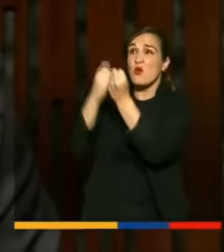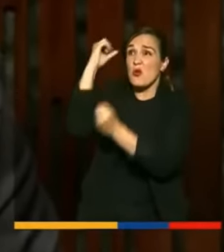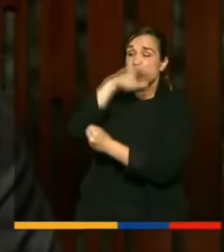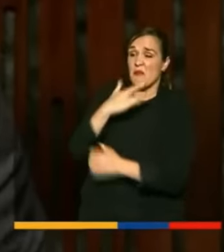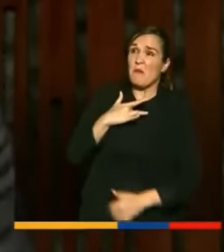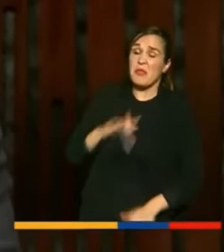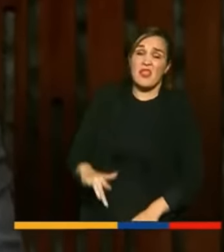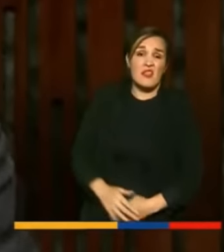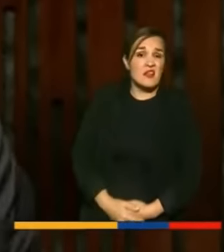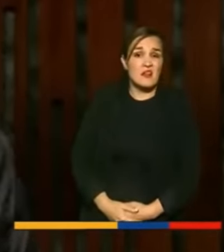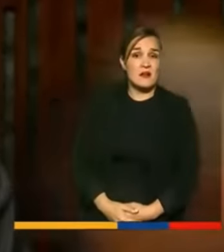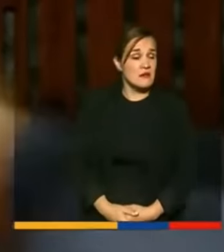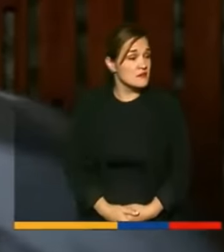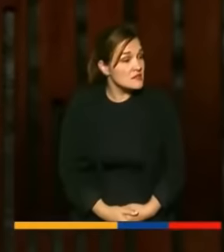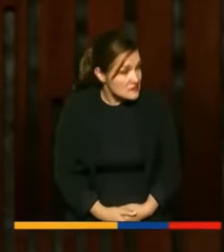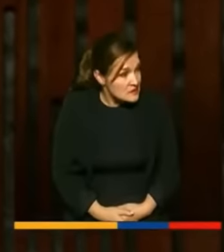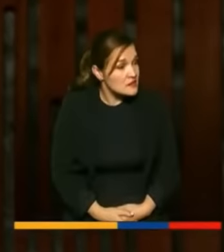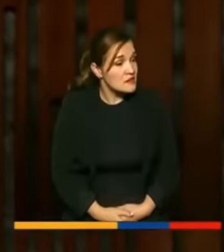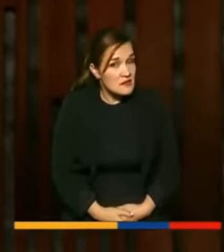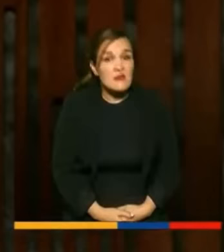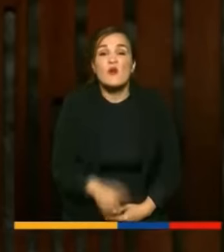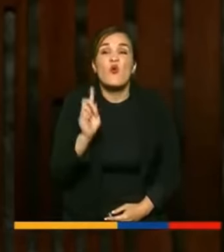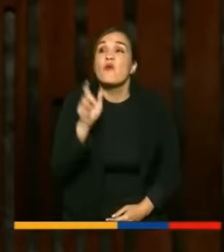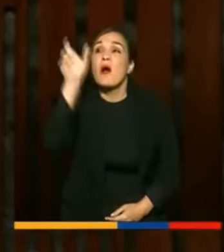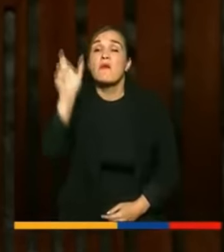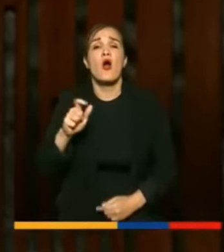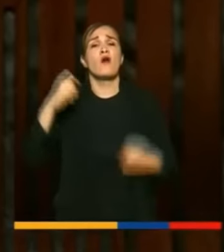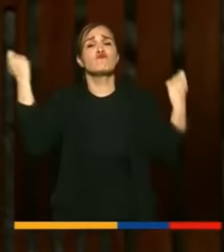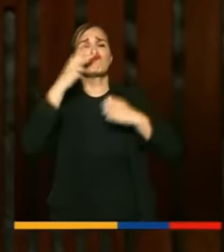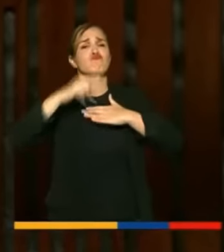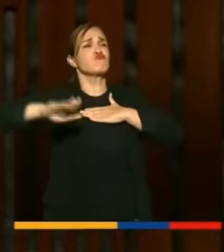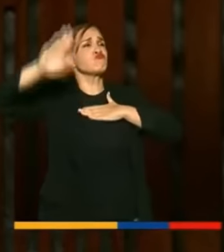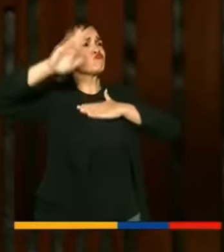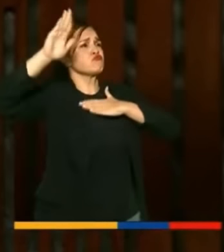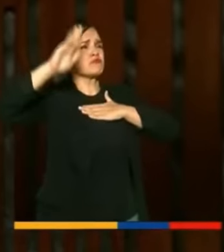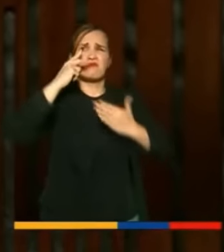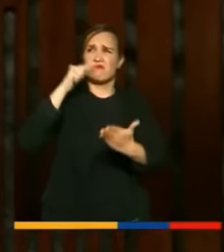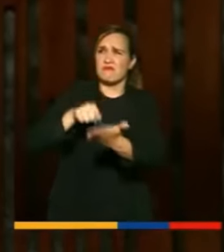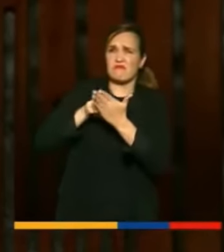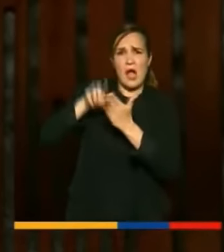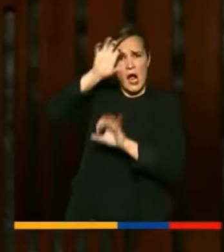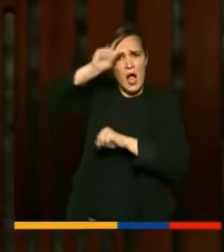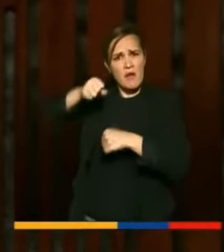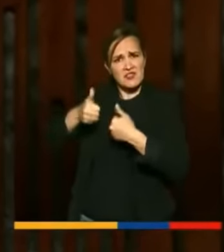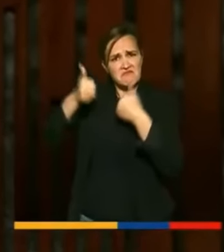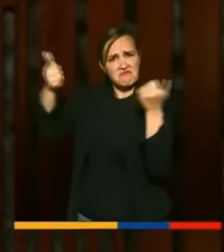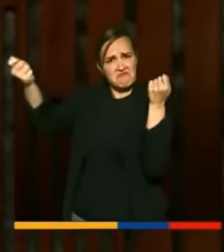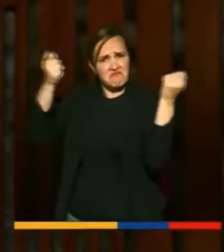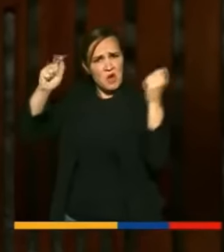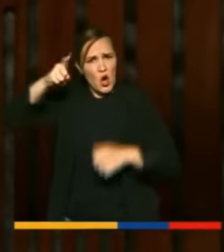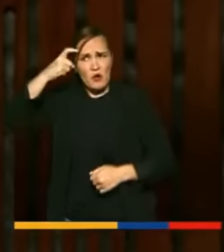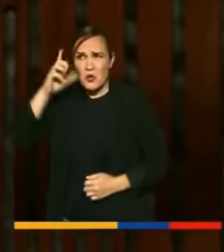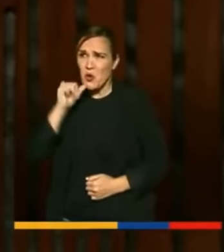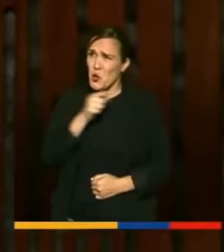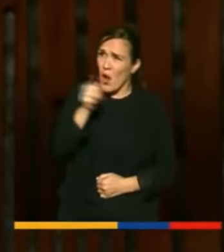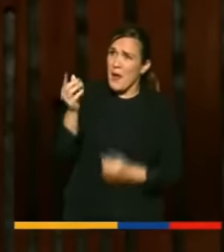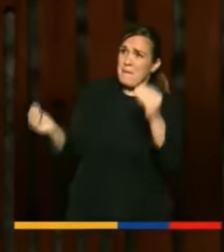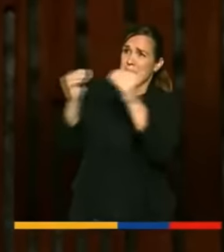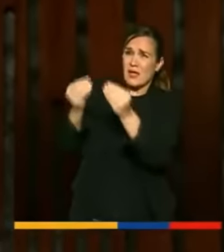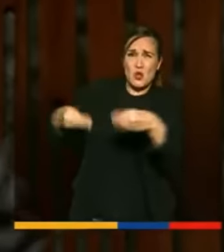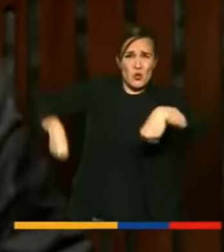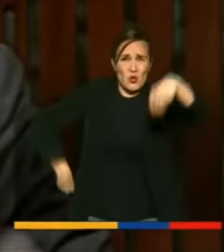verdad, las promesas incumplidas, su incapacidad para gobernar Y además los hechos de corrupción que lo rodean a usted y a